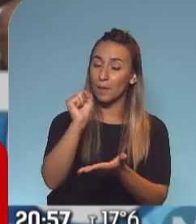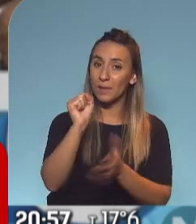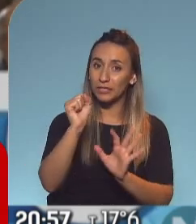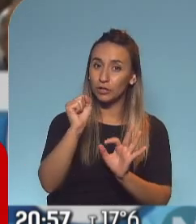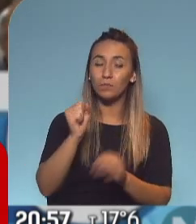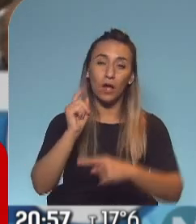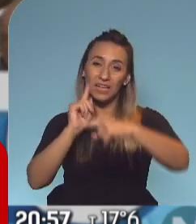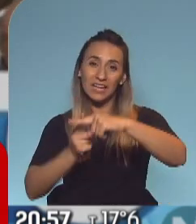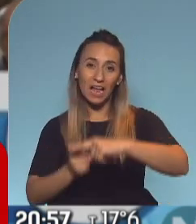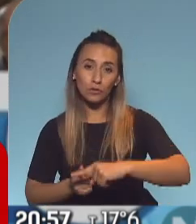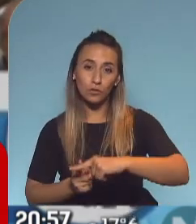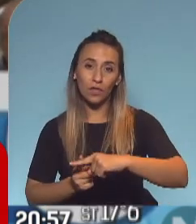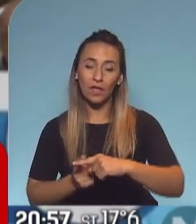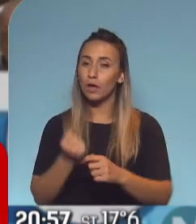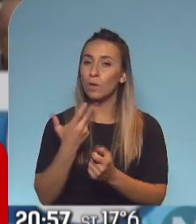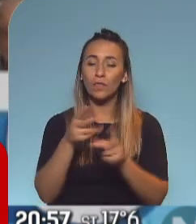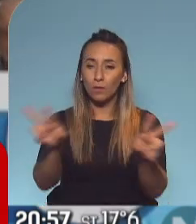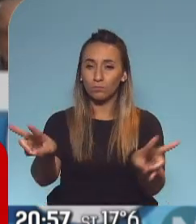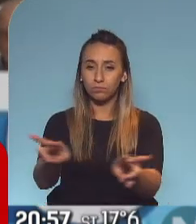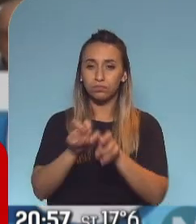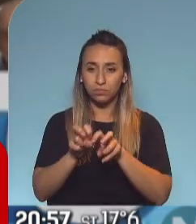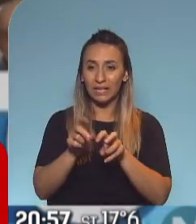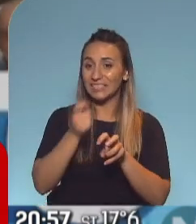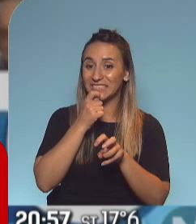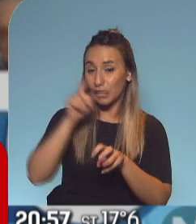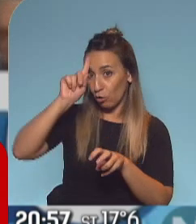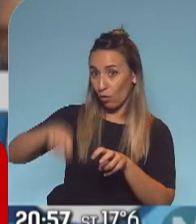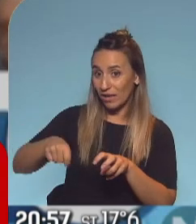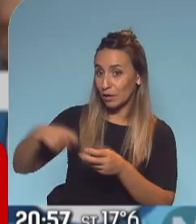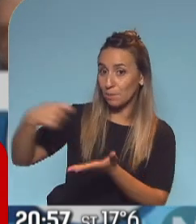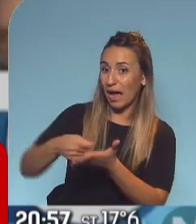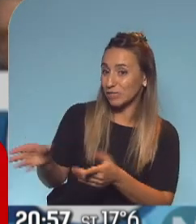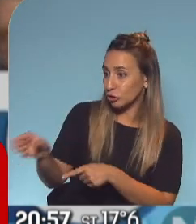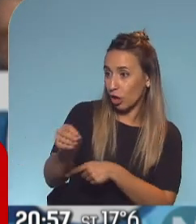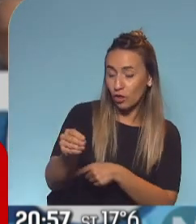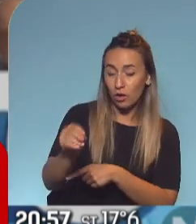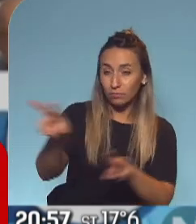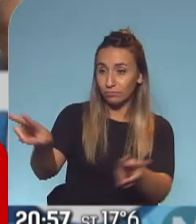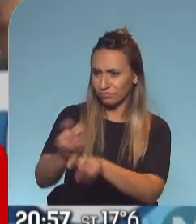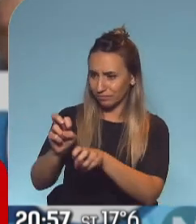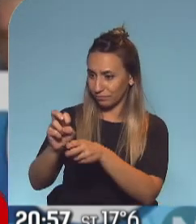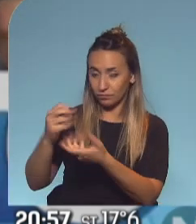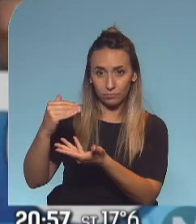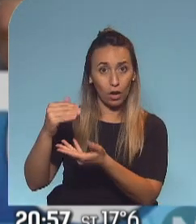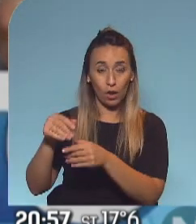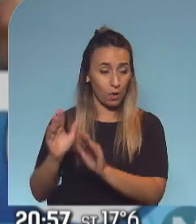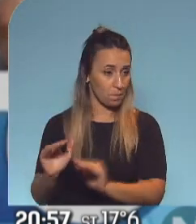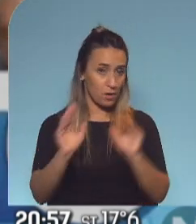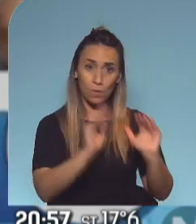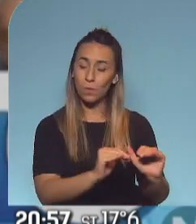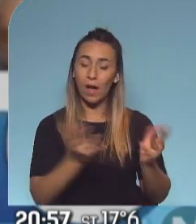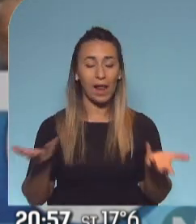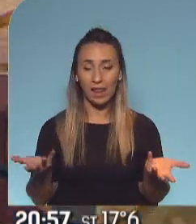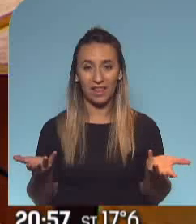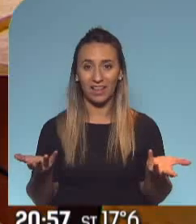cuánto es el cálculo de cuánto se recaudaría si sigue todo lo que se pagan ganancias cuando casi exactamente lo mismo pero media voz o sea que no era tan menor